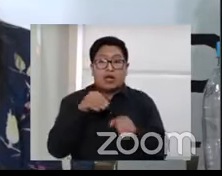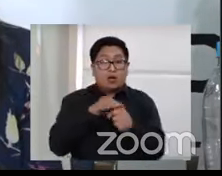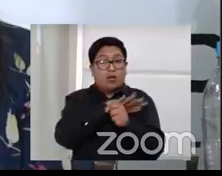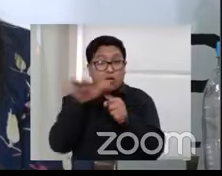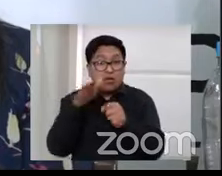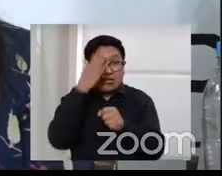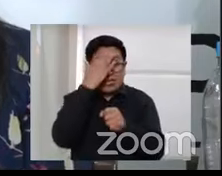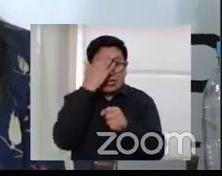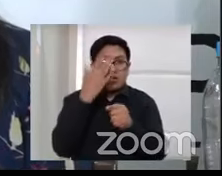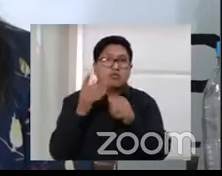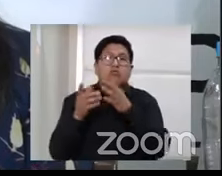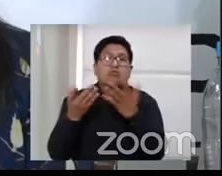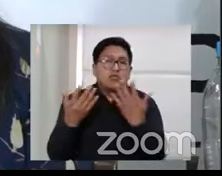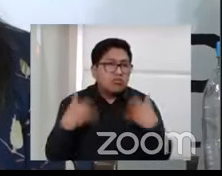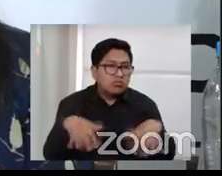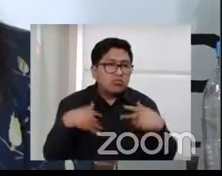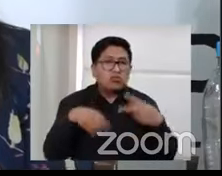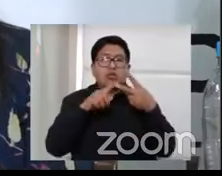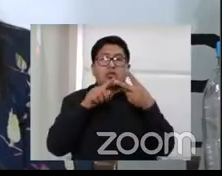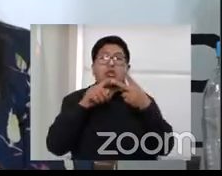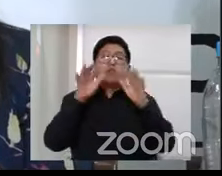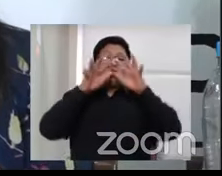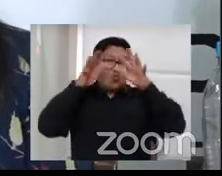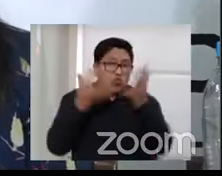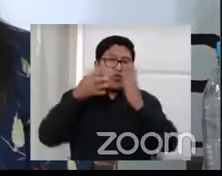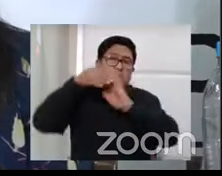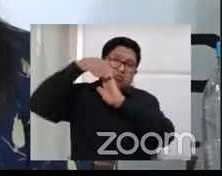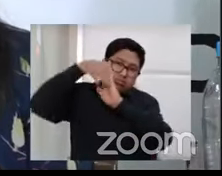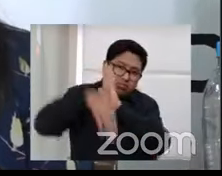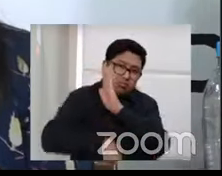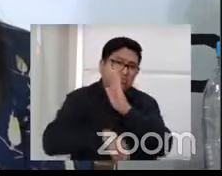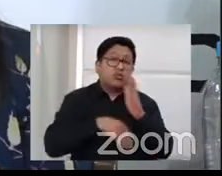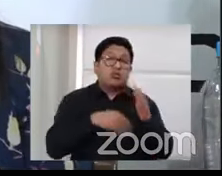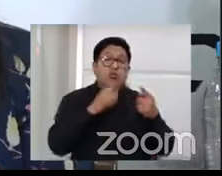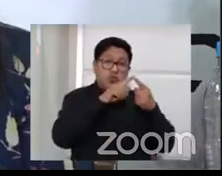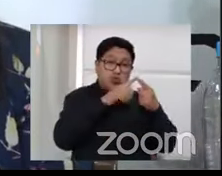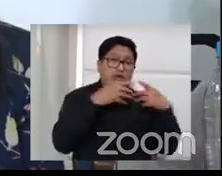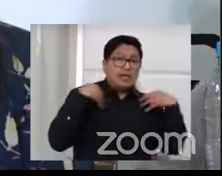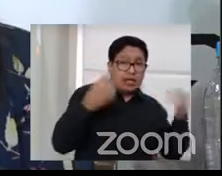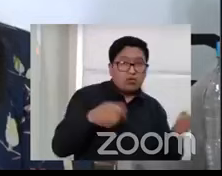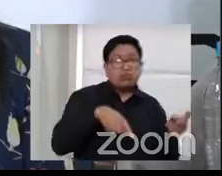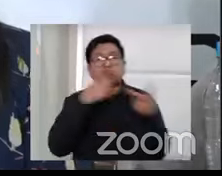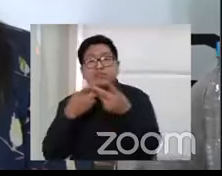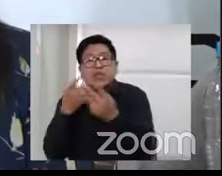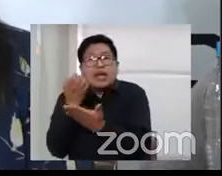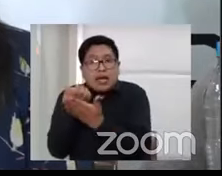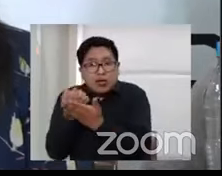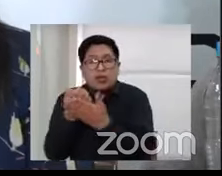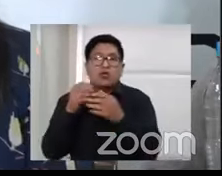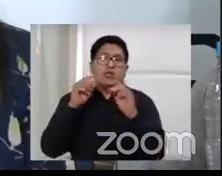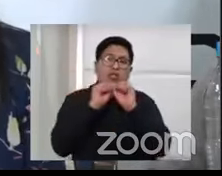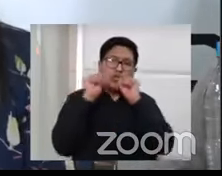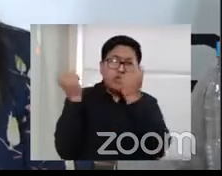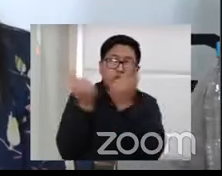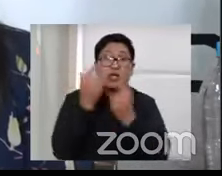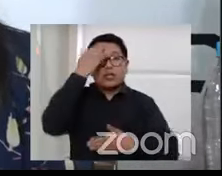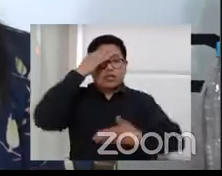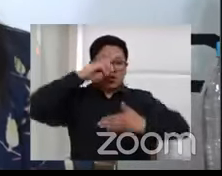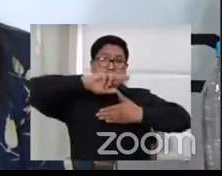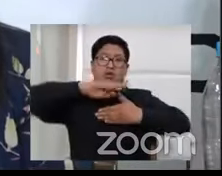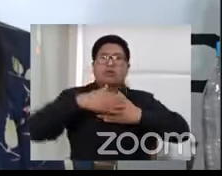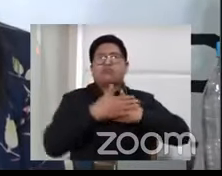en este contexto de crisis mundial no solo sanitaria sino también económica y social en este contexto donde américa latina ha